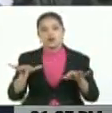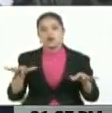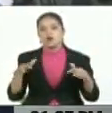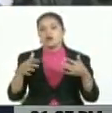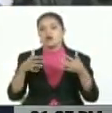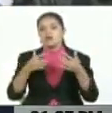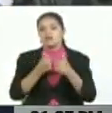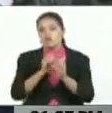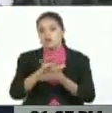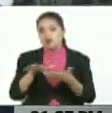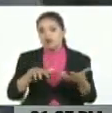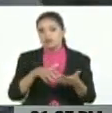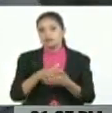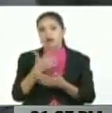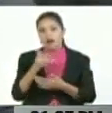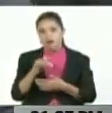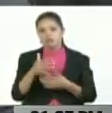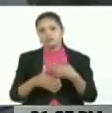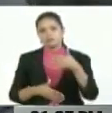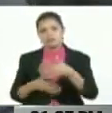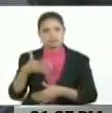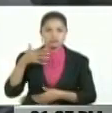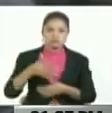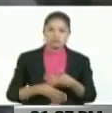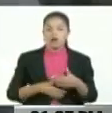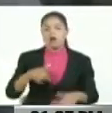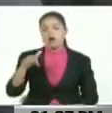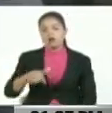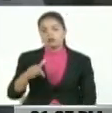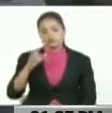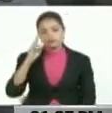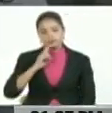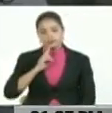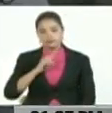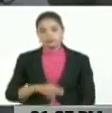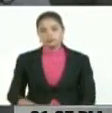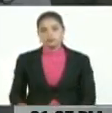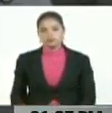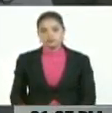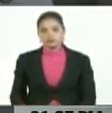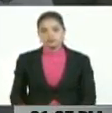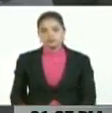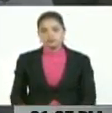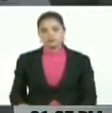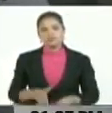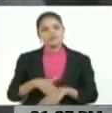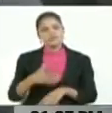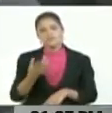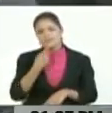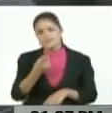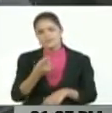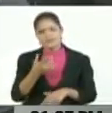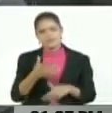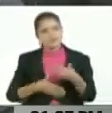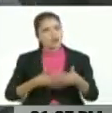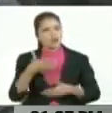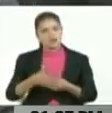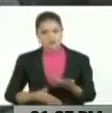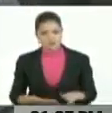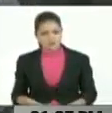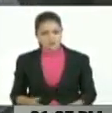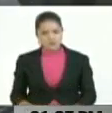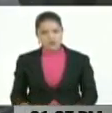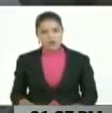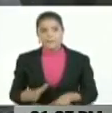que han cometido actos vandálicos acá en el Estado Bolívar. ¿Por qué decimos que son actos vandálicos? Bueno, porque